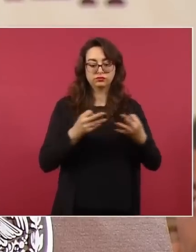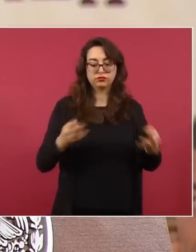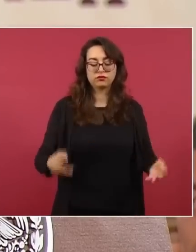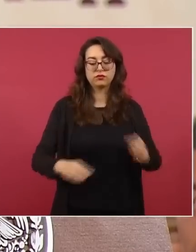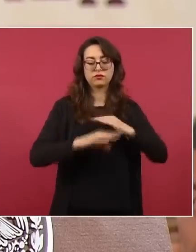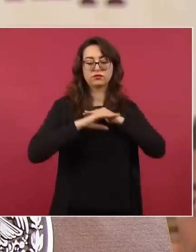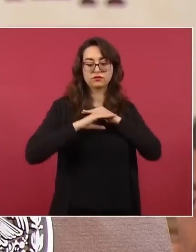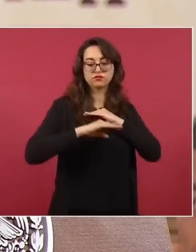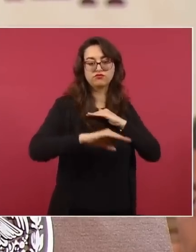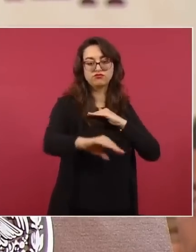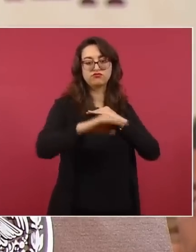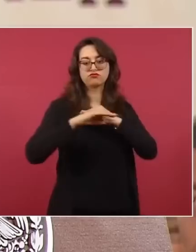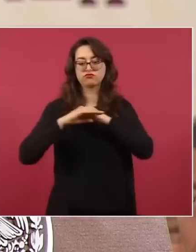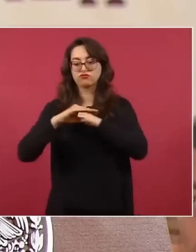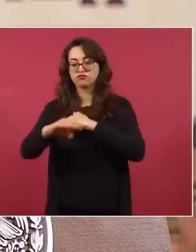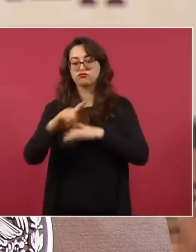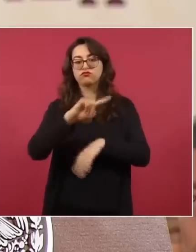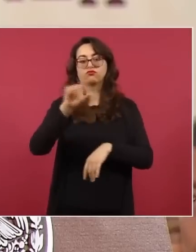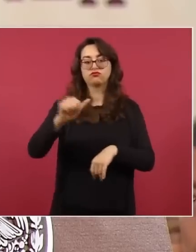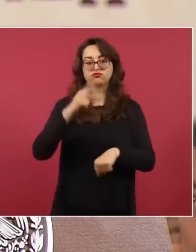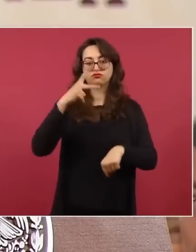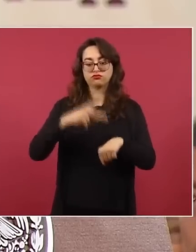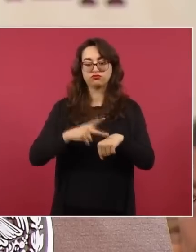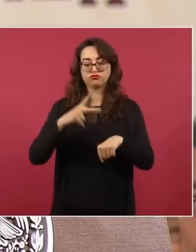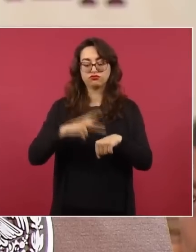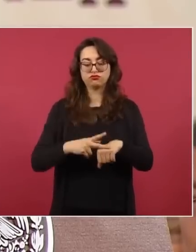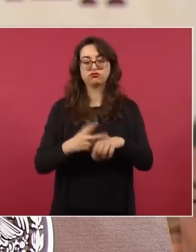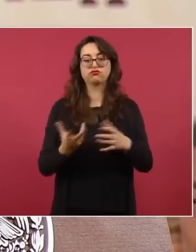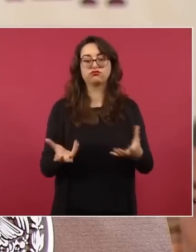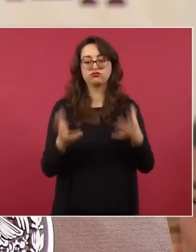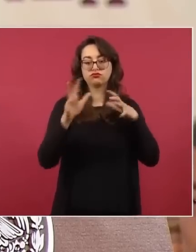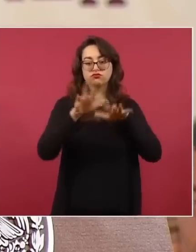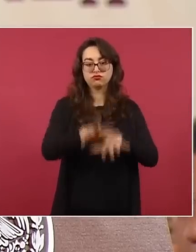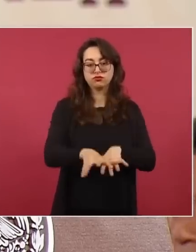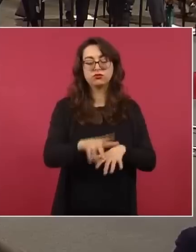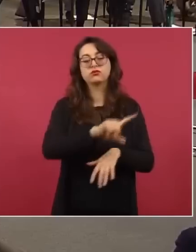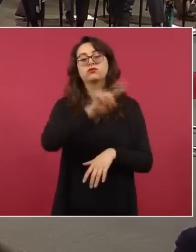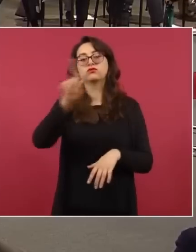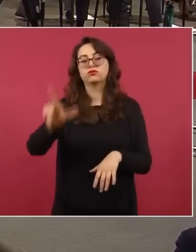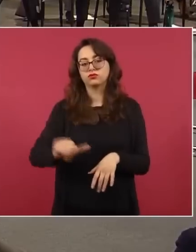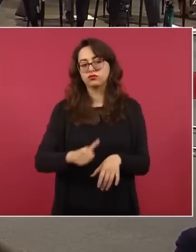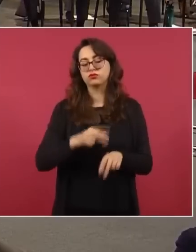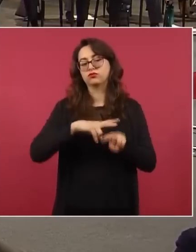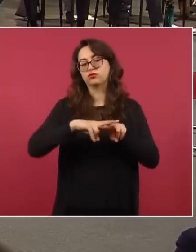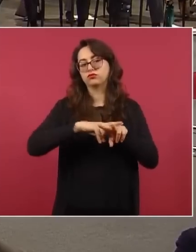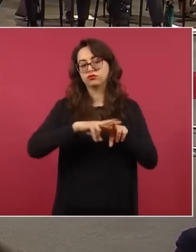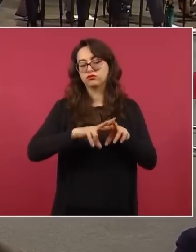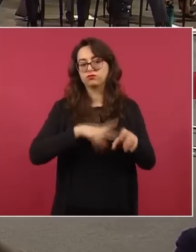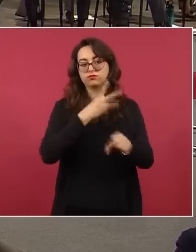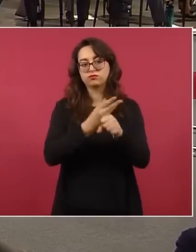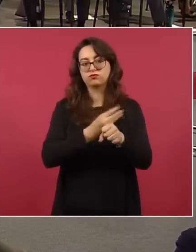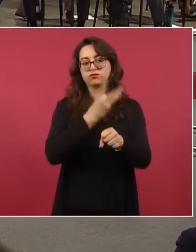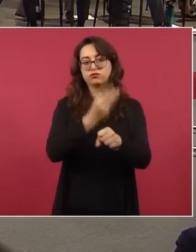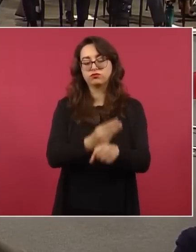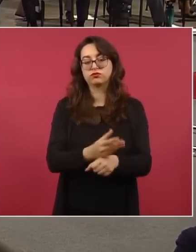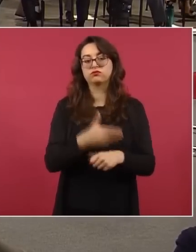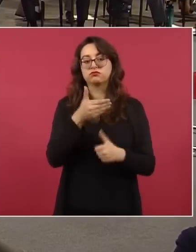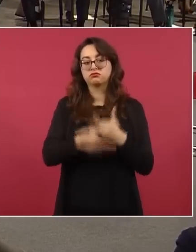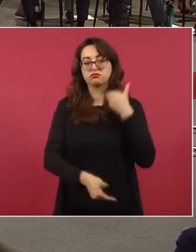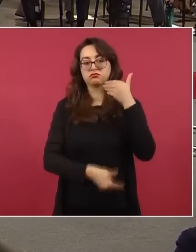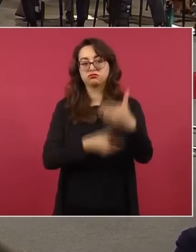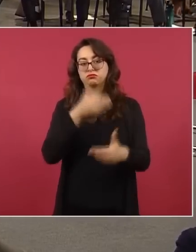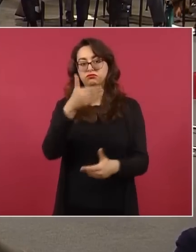termina el tlaterazarías del subalastro y síguelo todos los trabajos correspondientes ya tenemos 93%